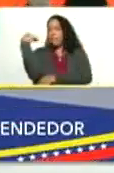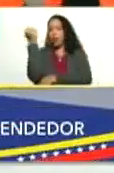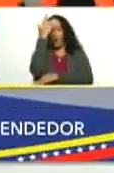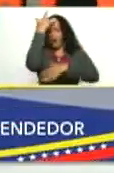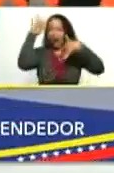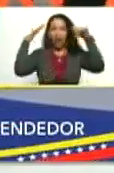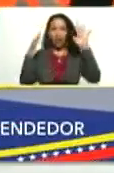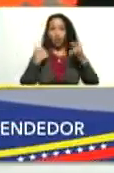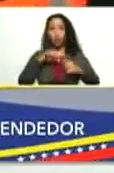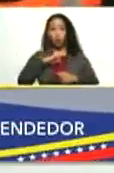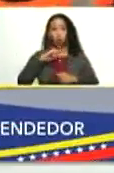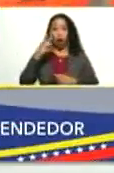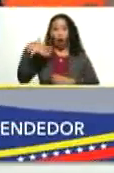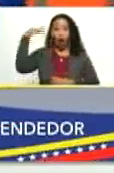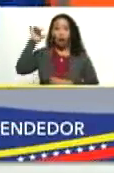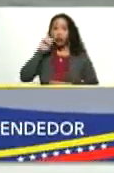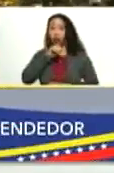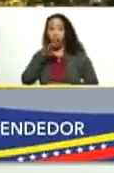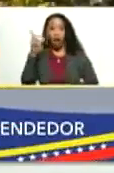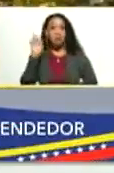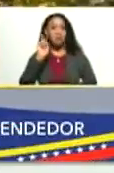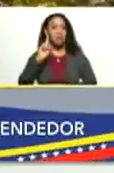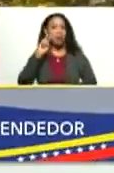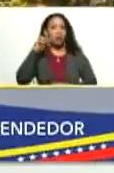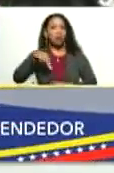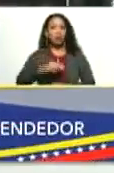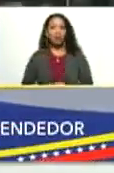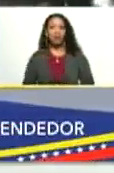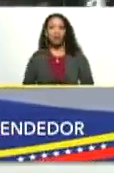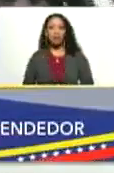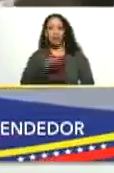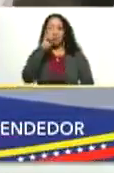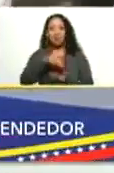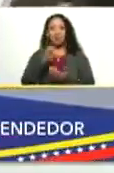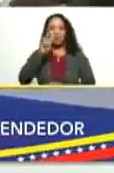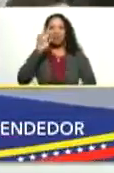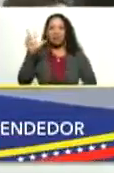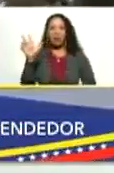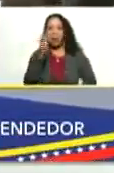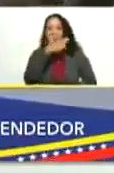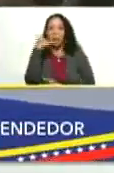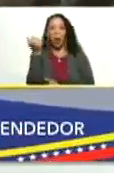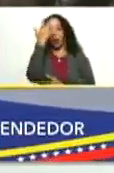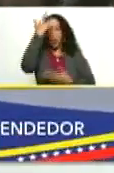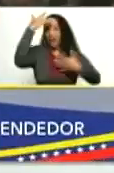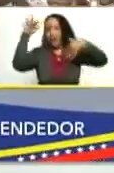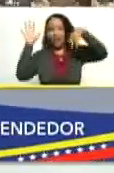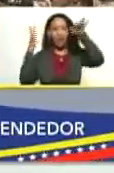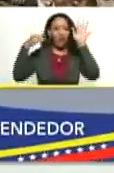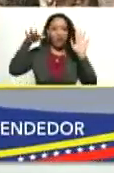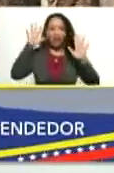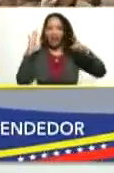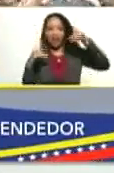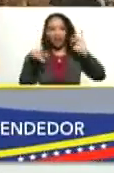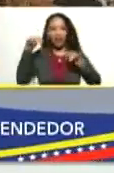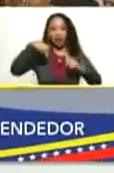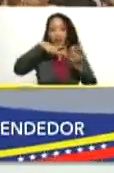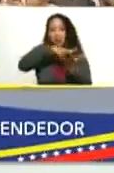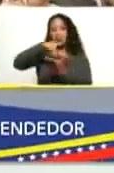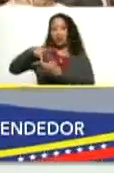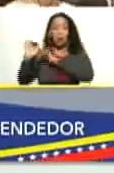jamás se hayan visto en tierra venezolana. Carnavales 2023, los mejores carnavales en